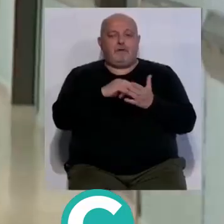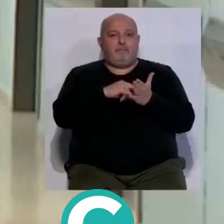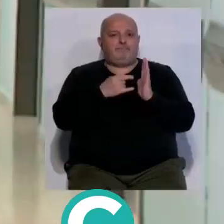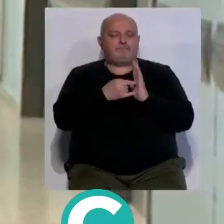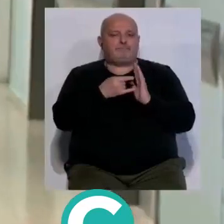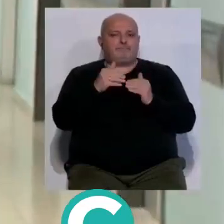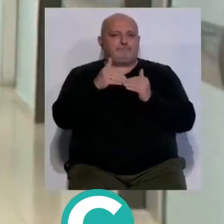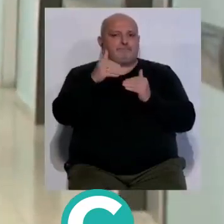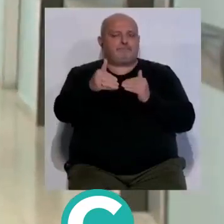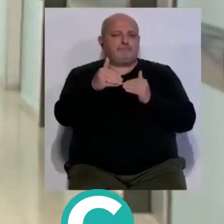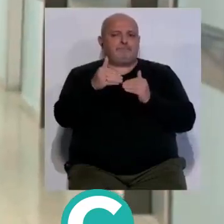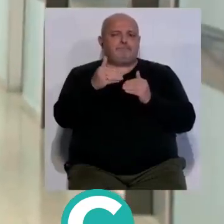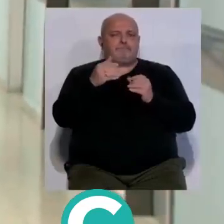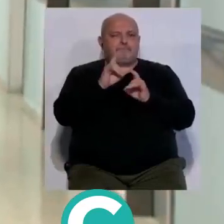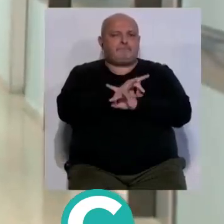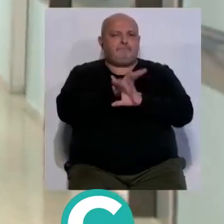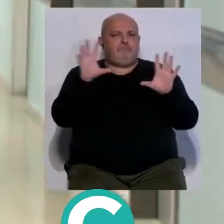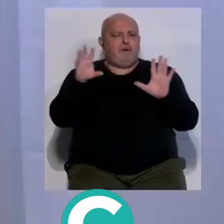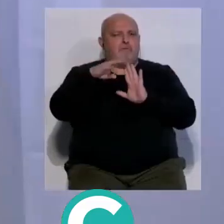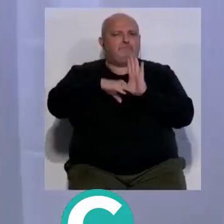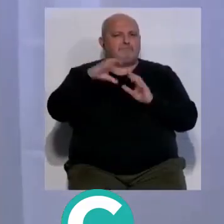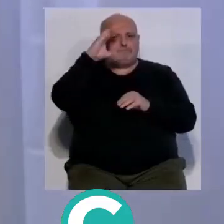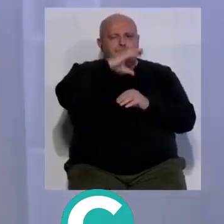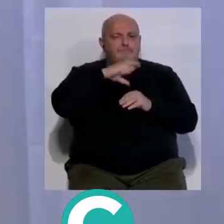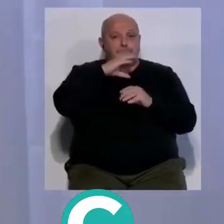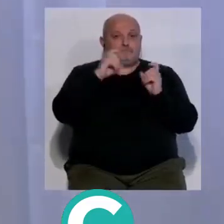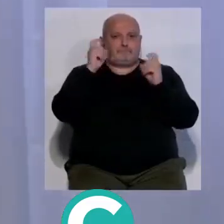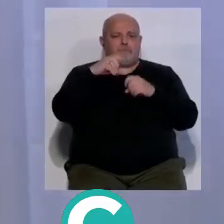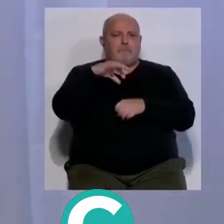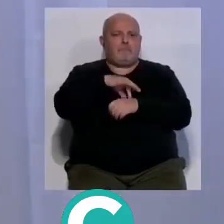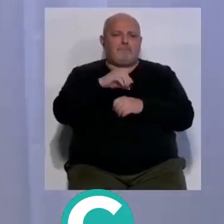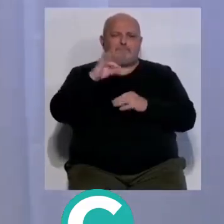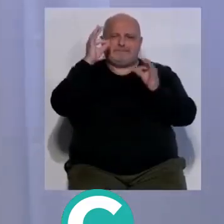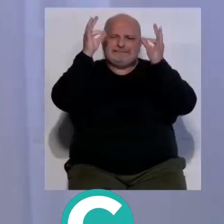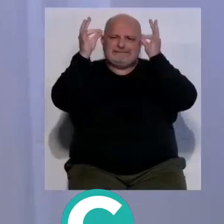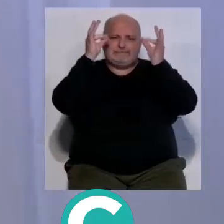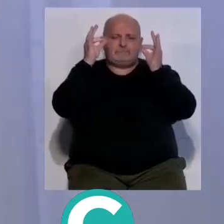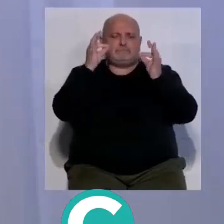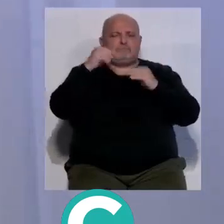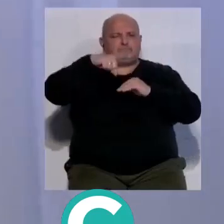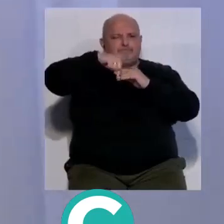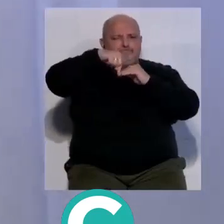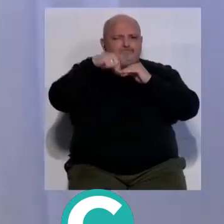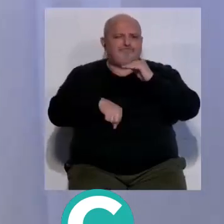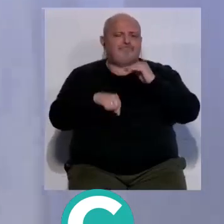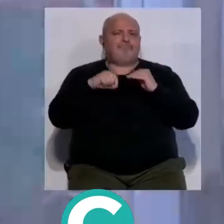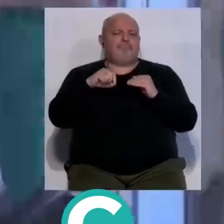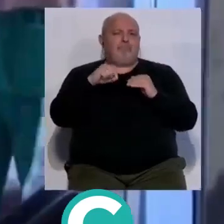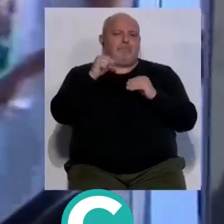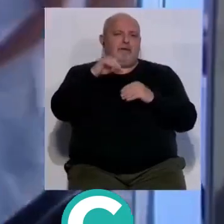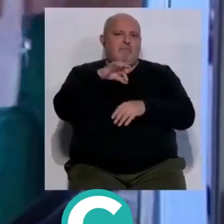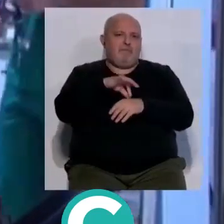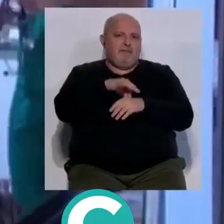proyecto prevé, además, la definición de un programa científico en neurología médica de precisión que profundice en el conocimiento de